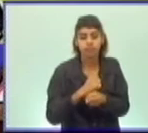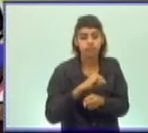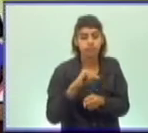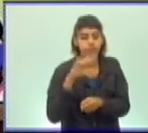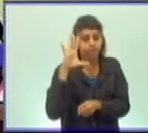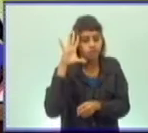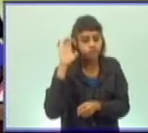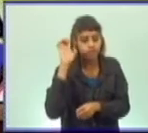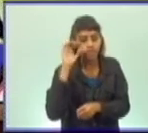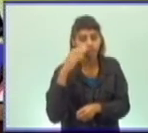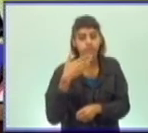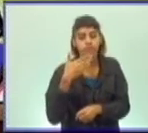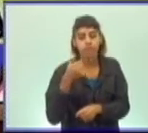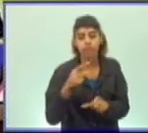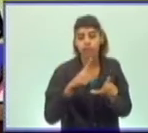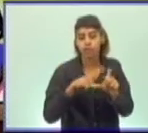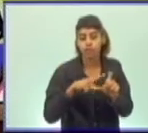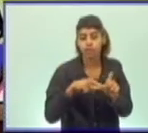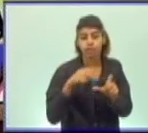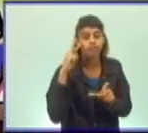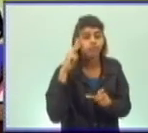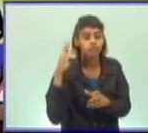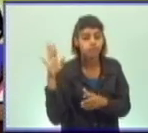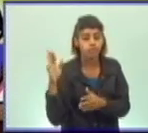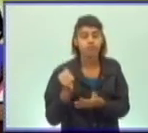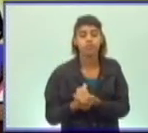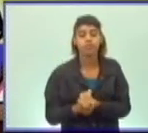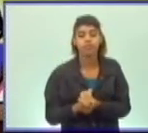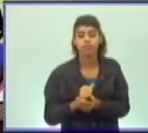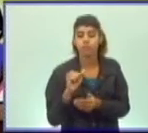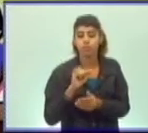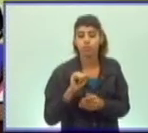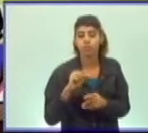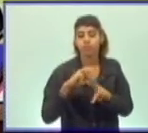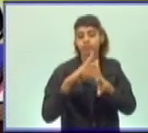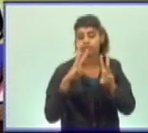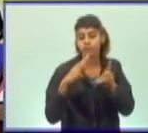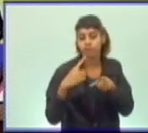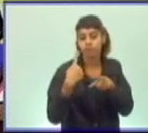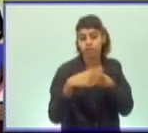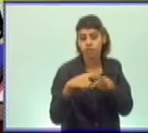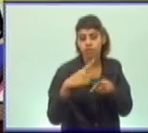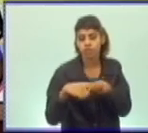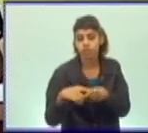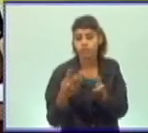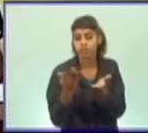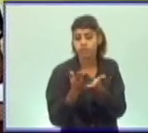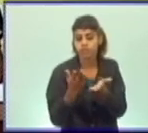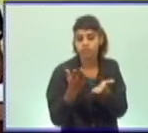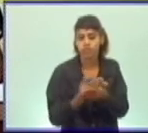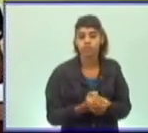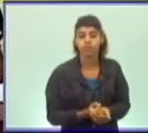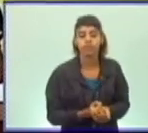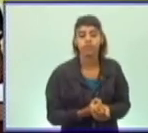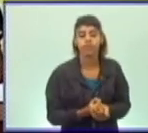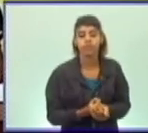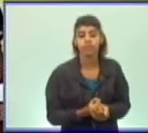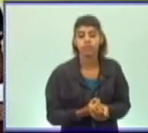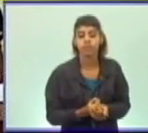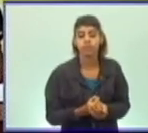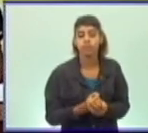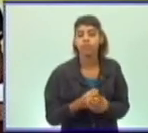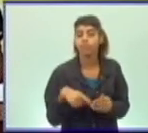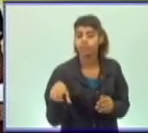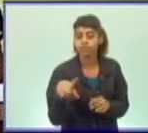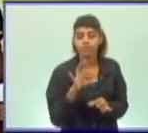mejor de estos contenidos. Recuerden también que tienen otras vías que pueden utilizar para su estudio independiente. Mantengan